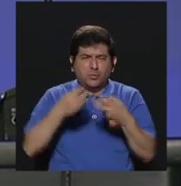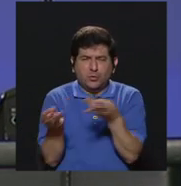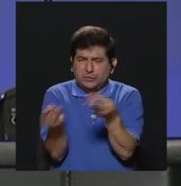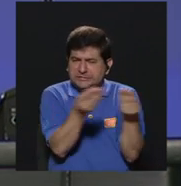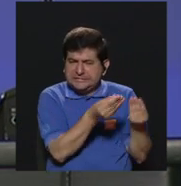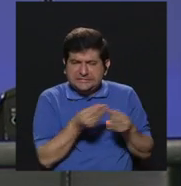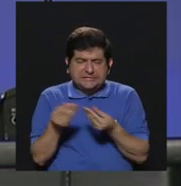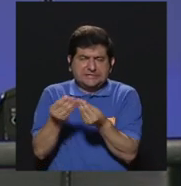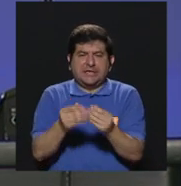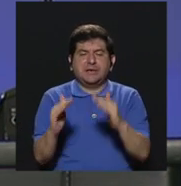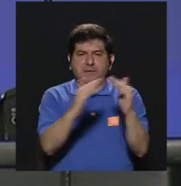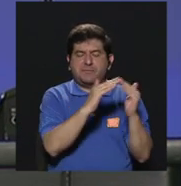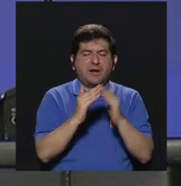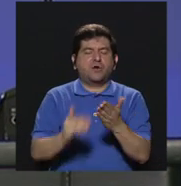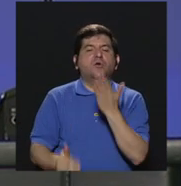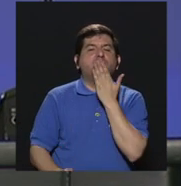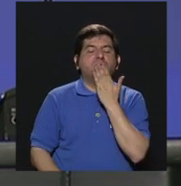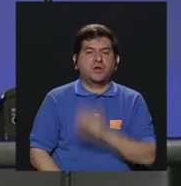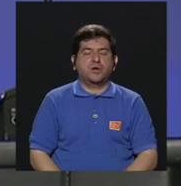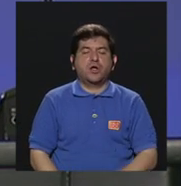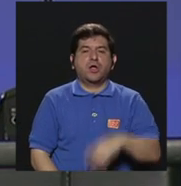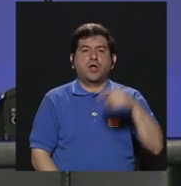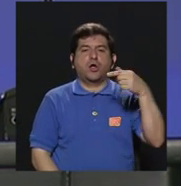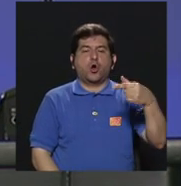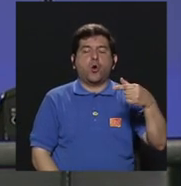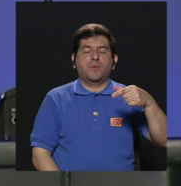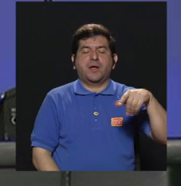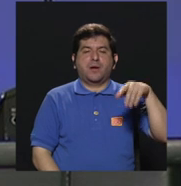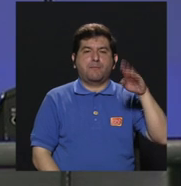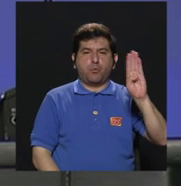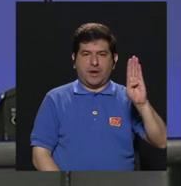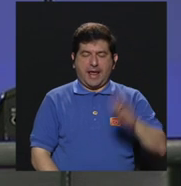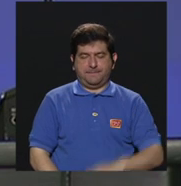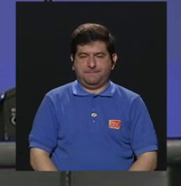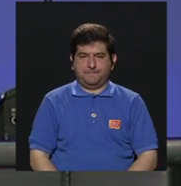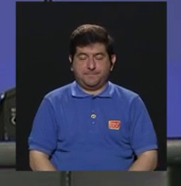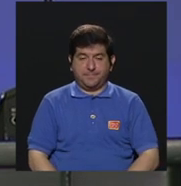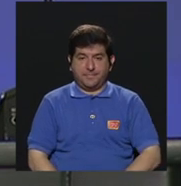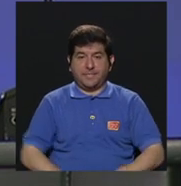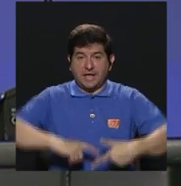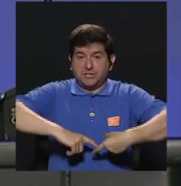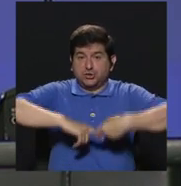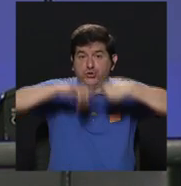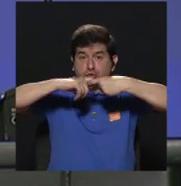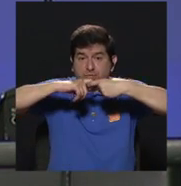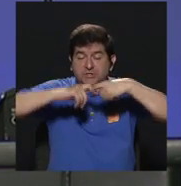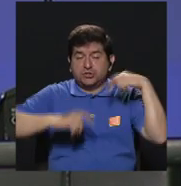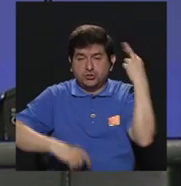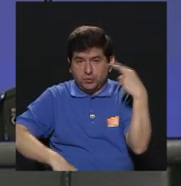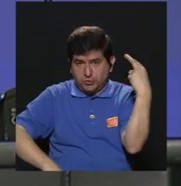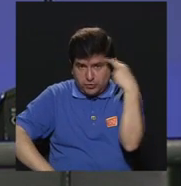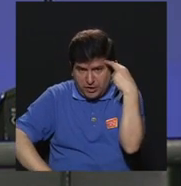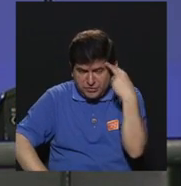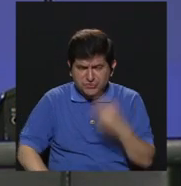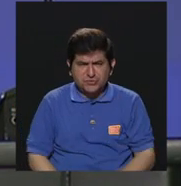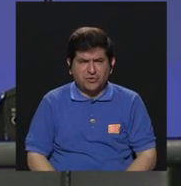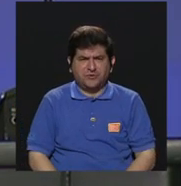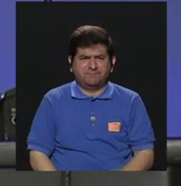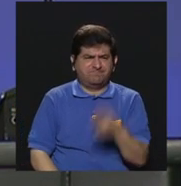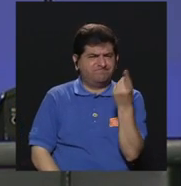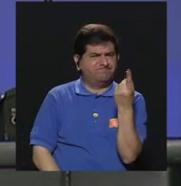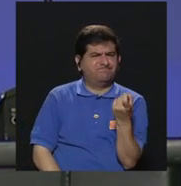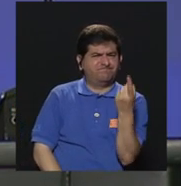tierras en la comunidad indígena Gobe Buglé. La suspensión estuvo motivada por las